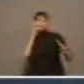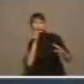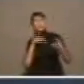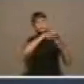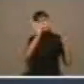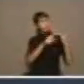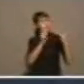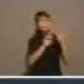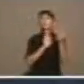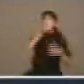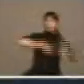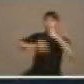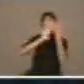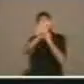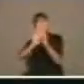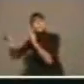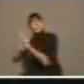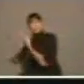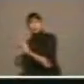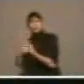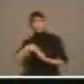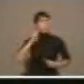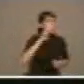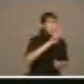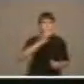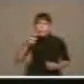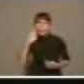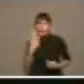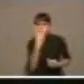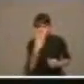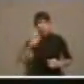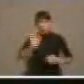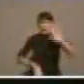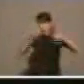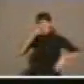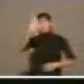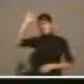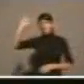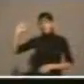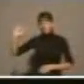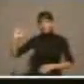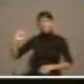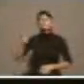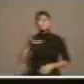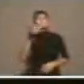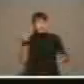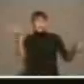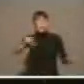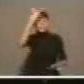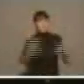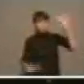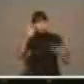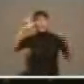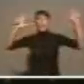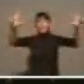Oliver, de las asociaciones de vecinos, yo ya he visto a más de tres. Tenemos